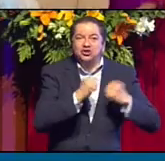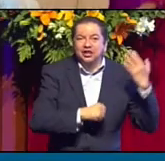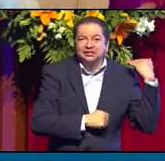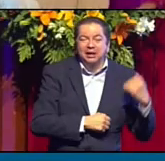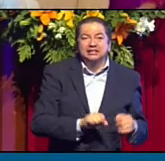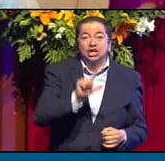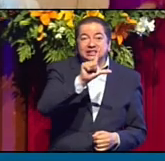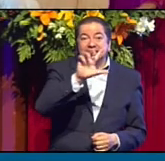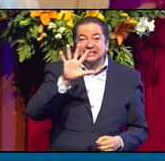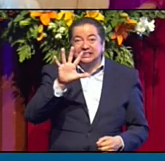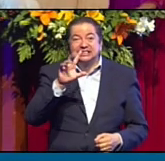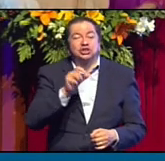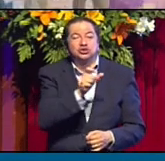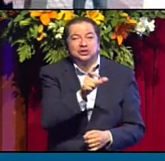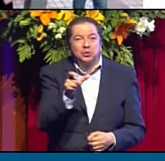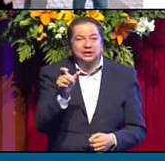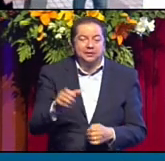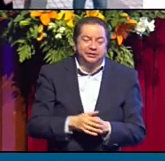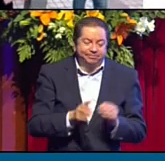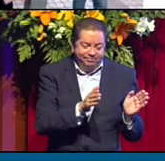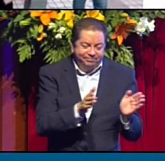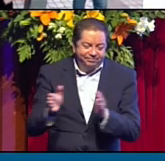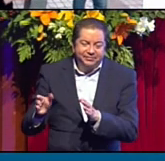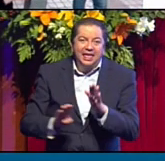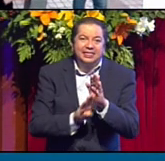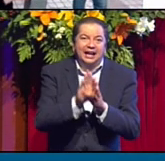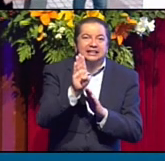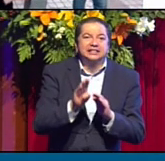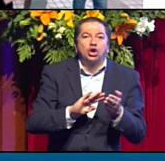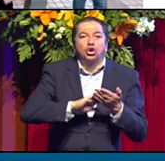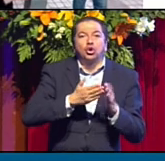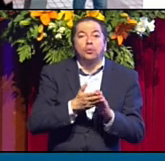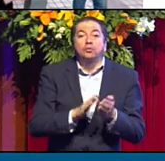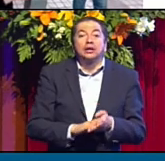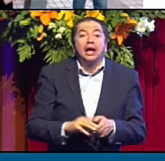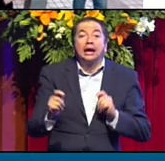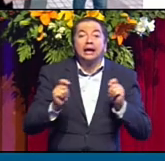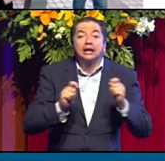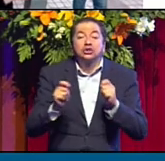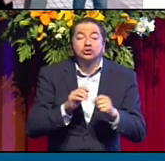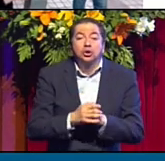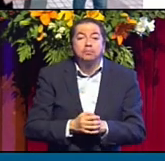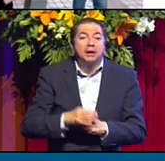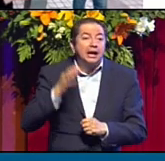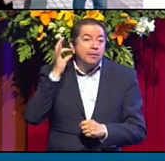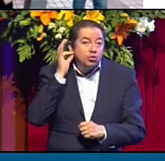750 beneficiarios. Y sigamos con desarrollo comunitario. Gestión para la mujer vicuñense.